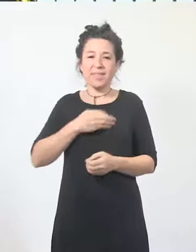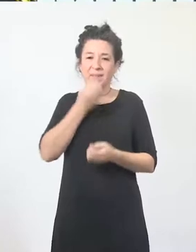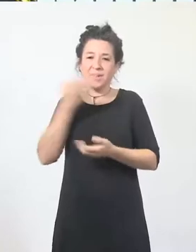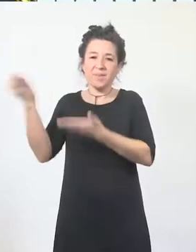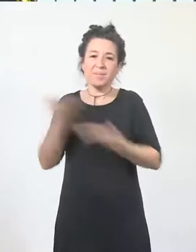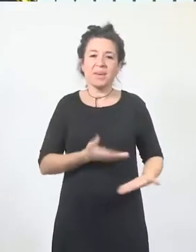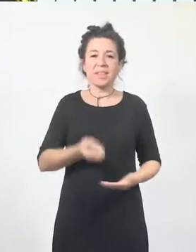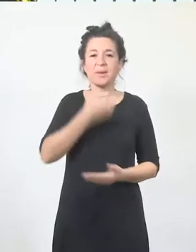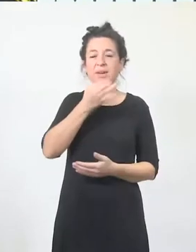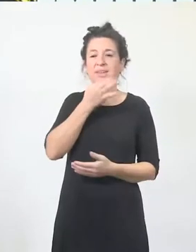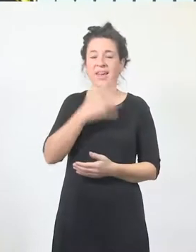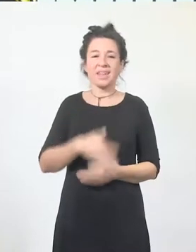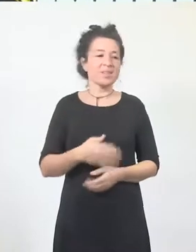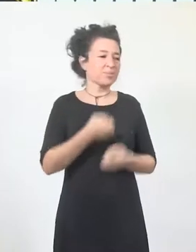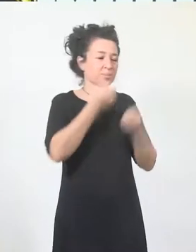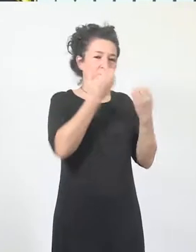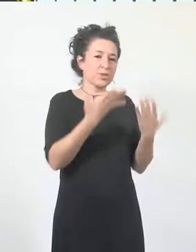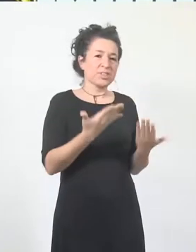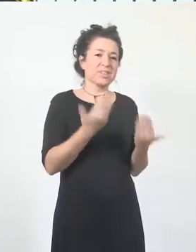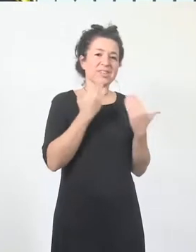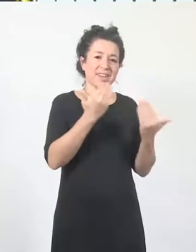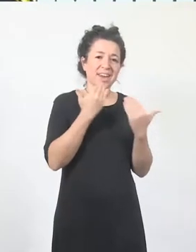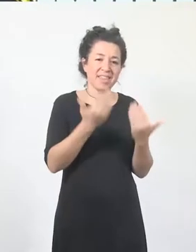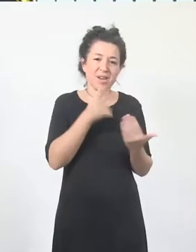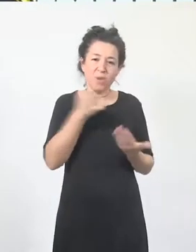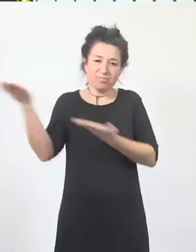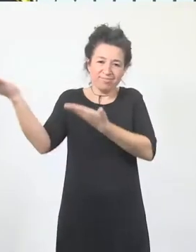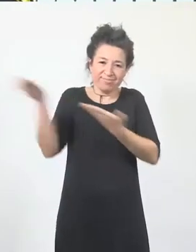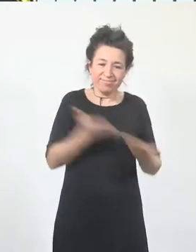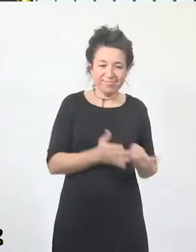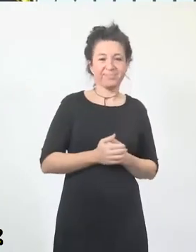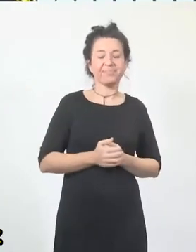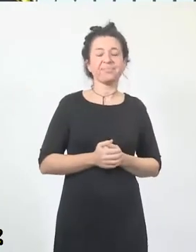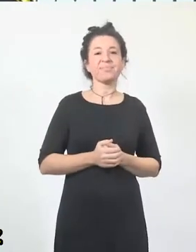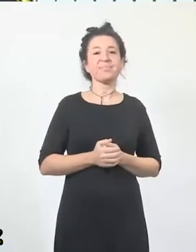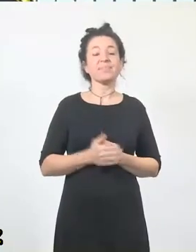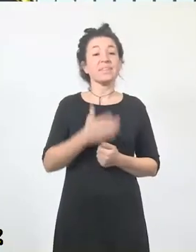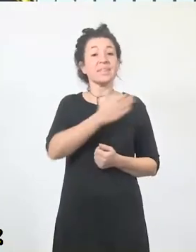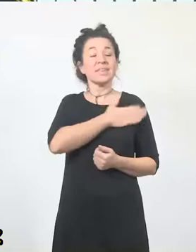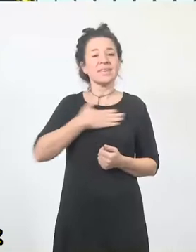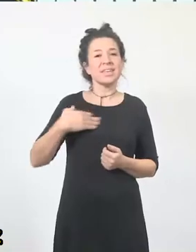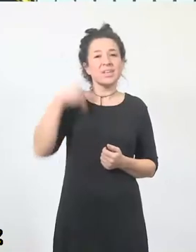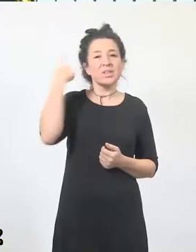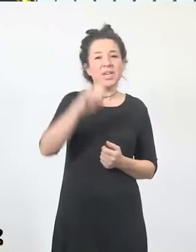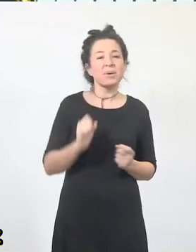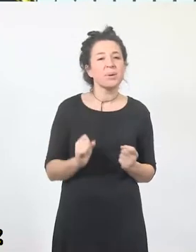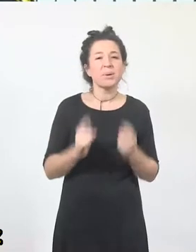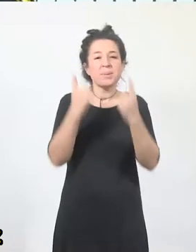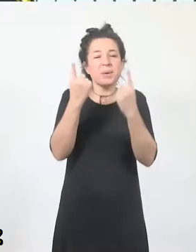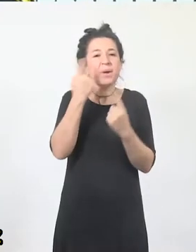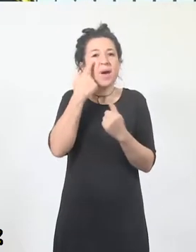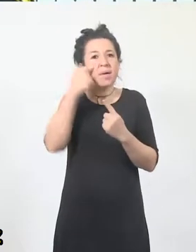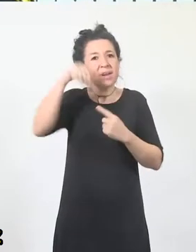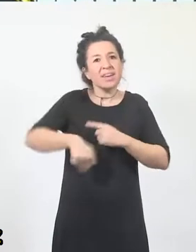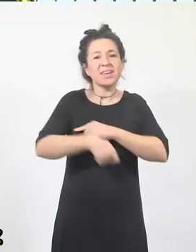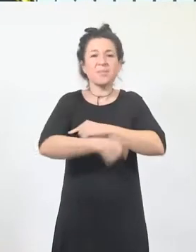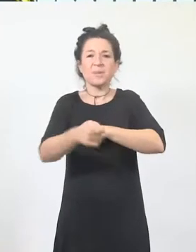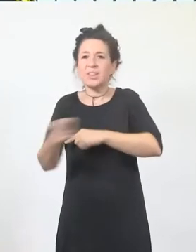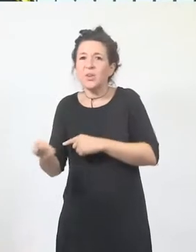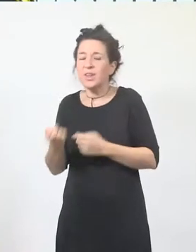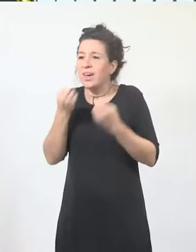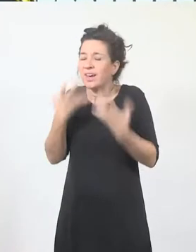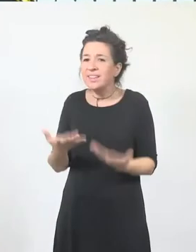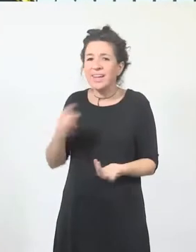buenas tardes. Muchas gracias por recibirme. Quisiera saber, en primer lugar, cómo te encuentras estos días en Gasteiz y darte las